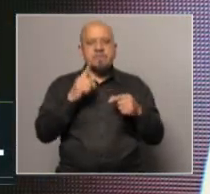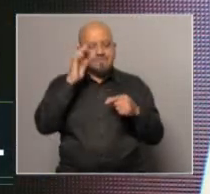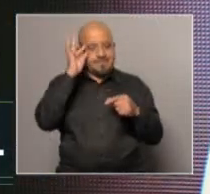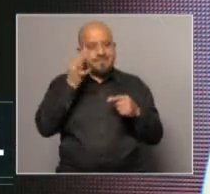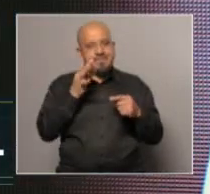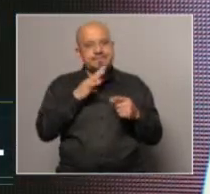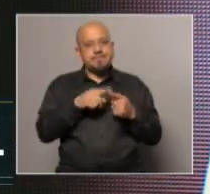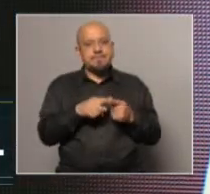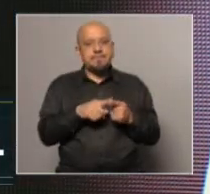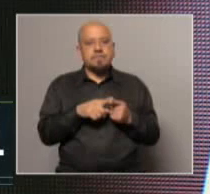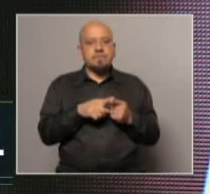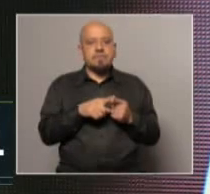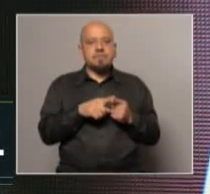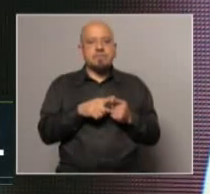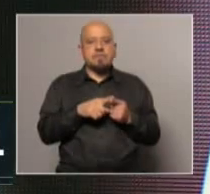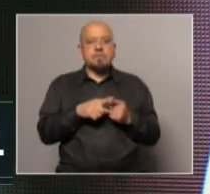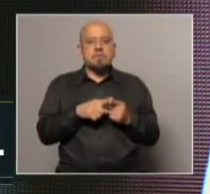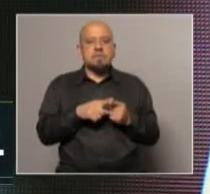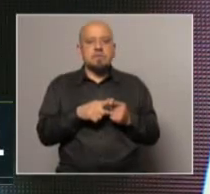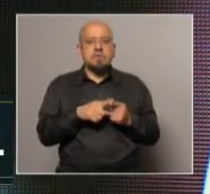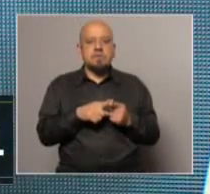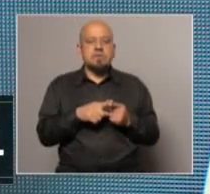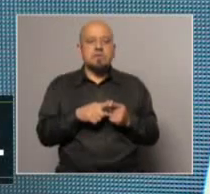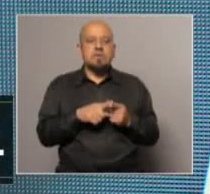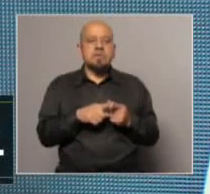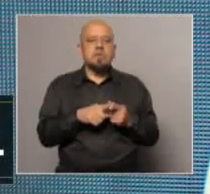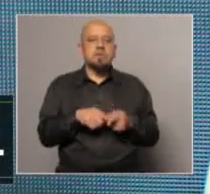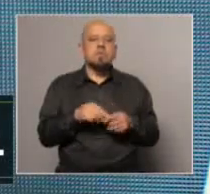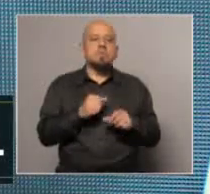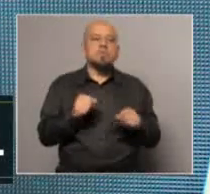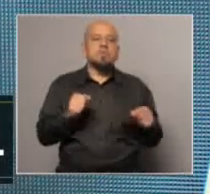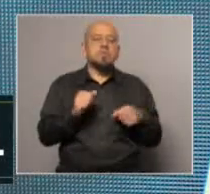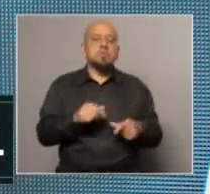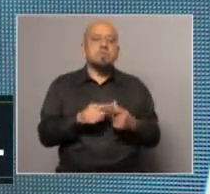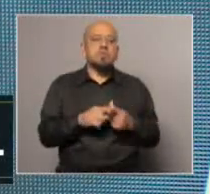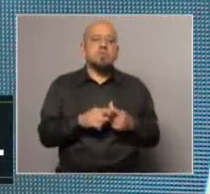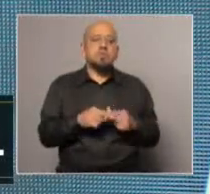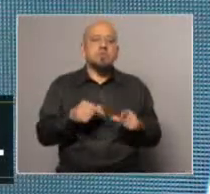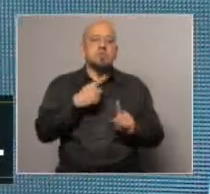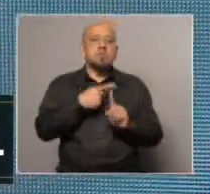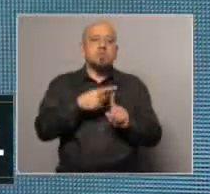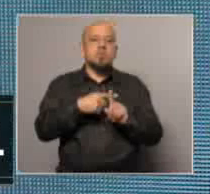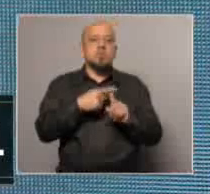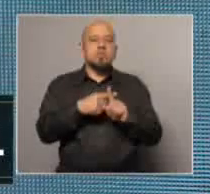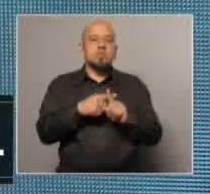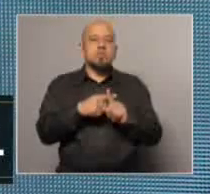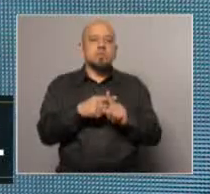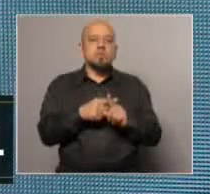hay, por un lado, una serie de señales que, digamos, podríamos poner dentro del bolsón de lo positivo para el